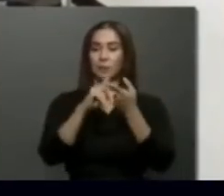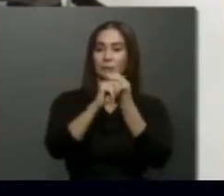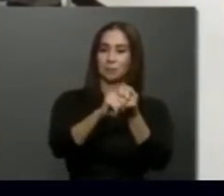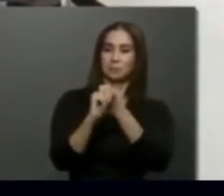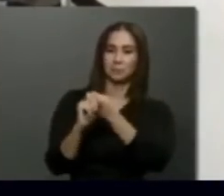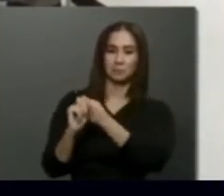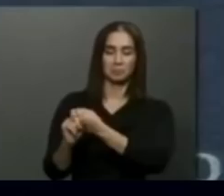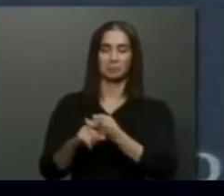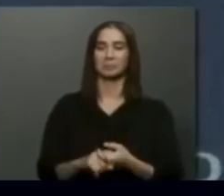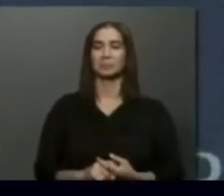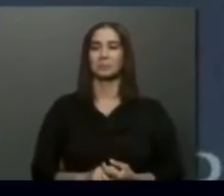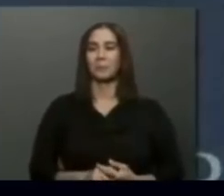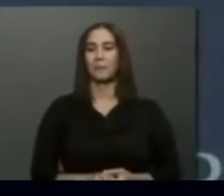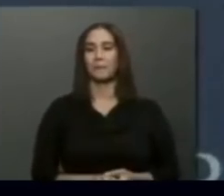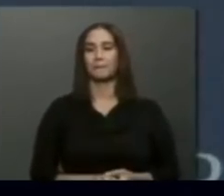amigos y relacionados.